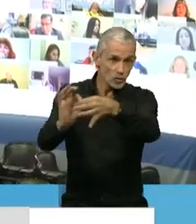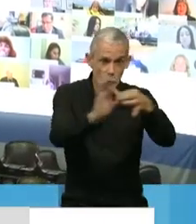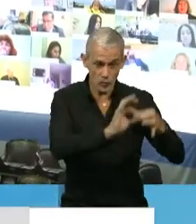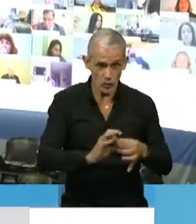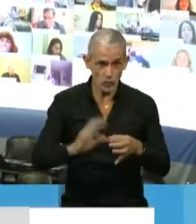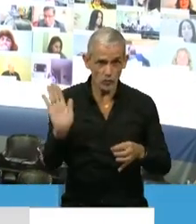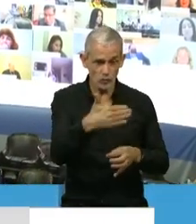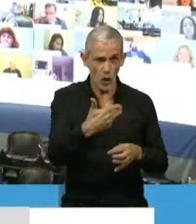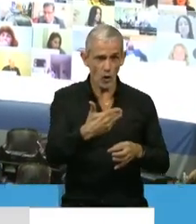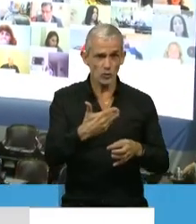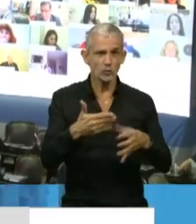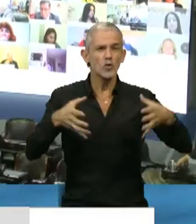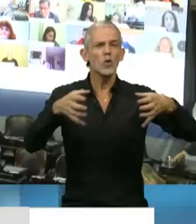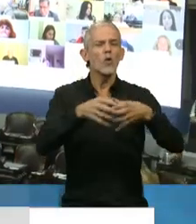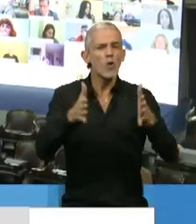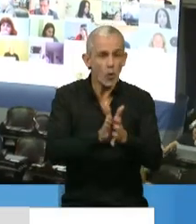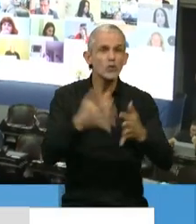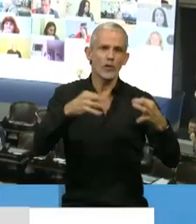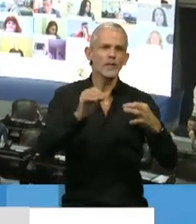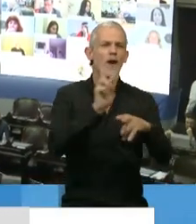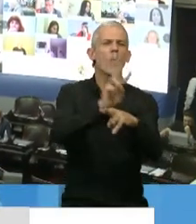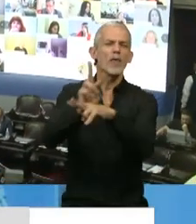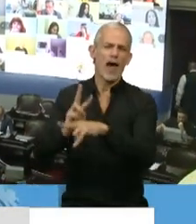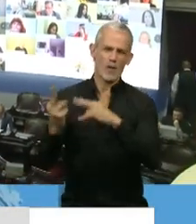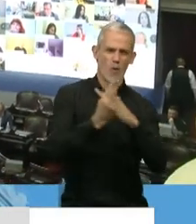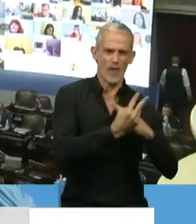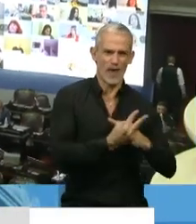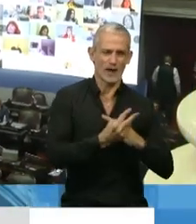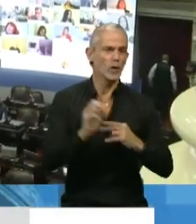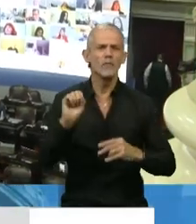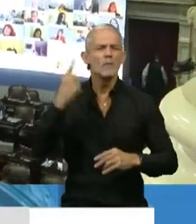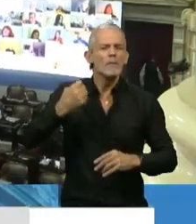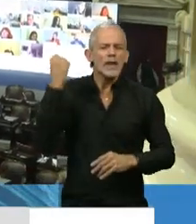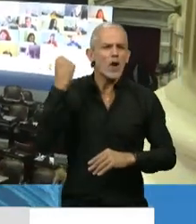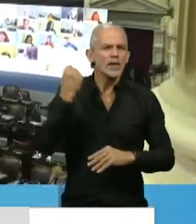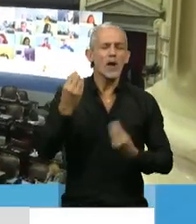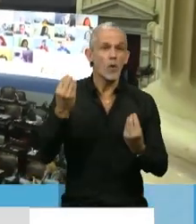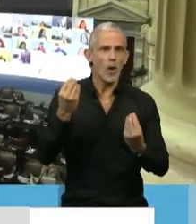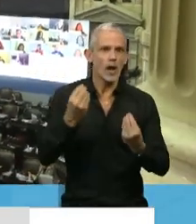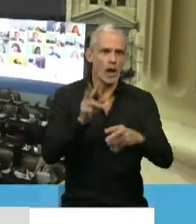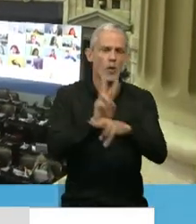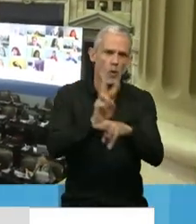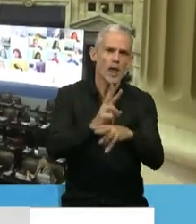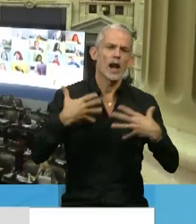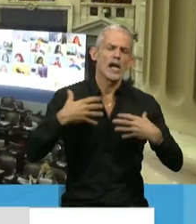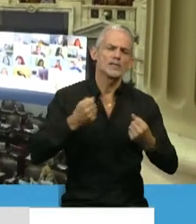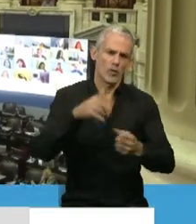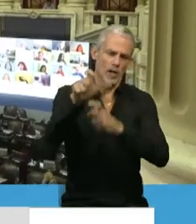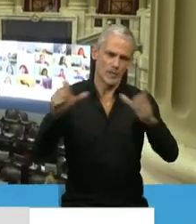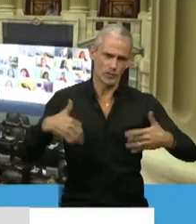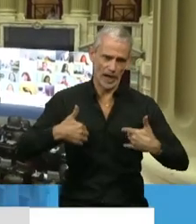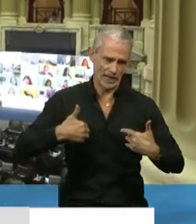supuesto, tenemos que poder cuidarnos. Es prioritario, presidente, cuidar la salud de los